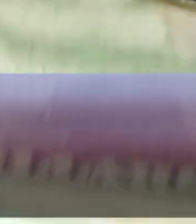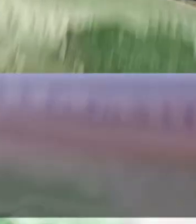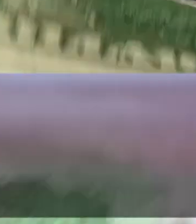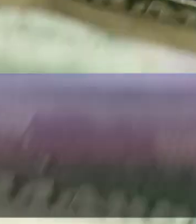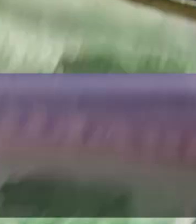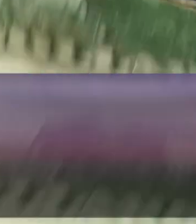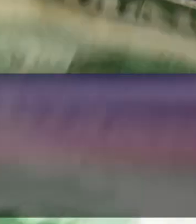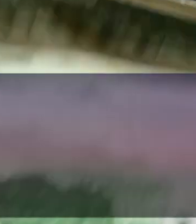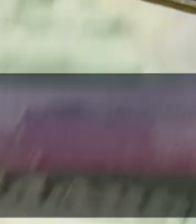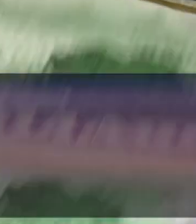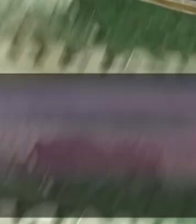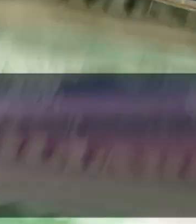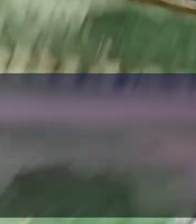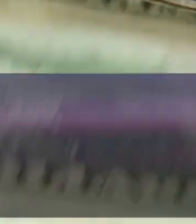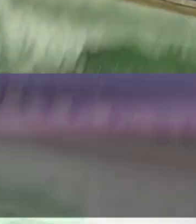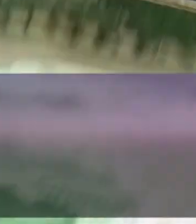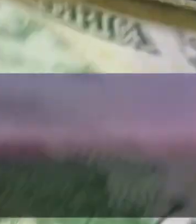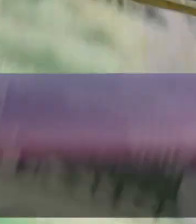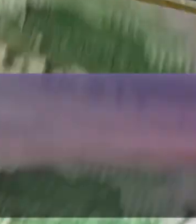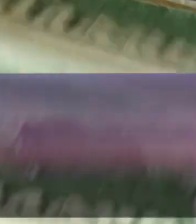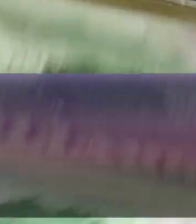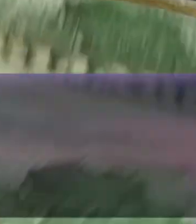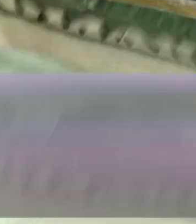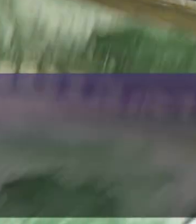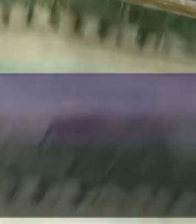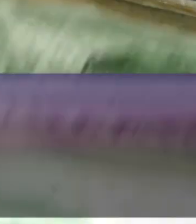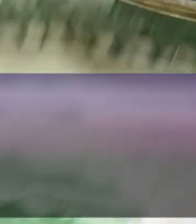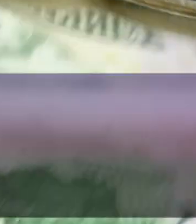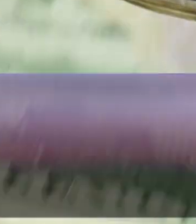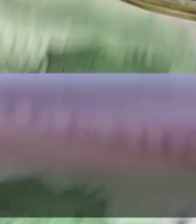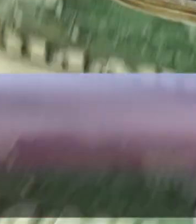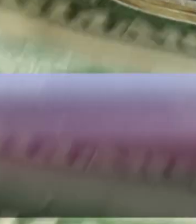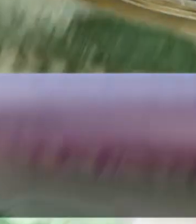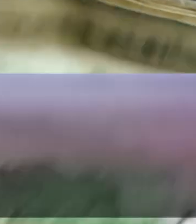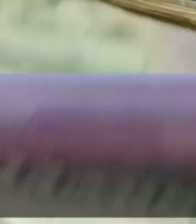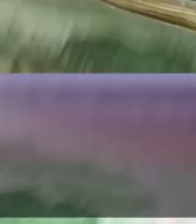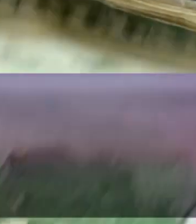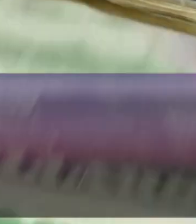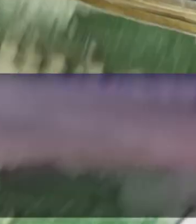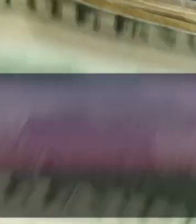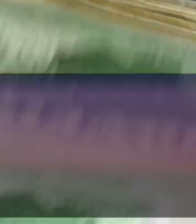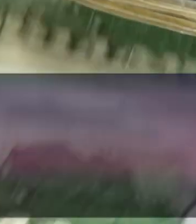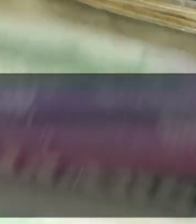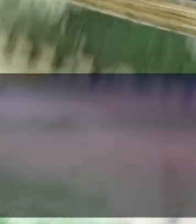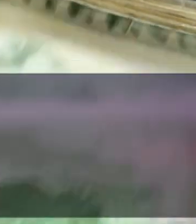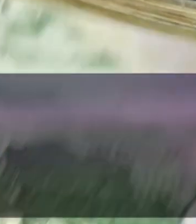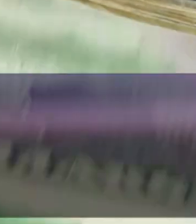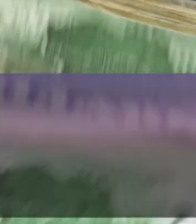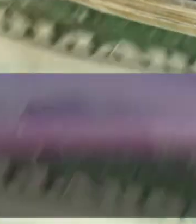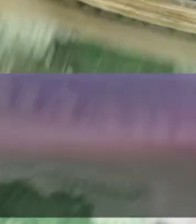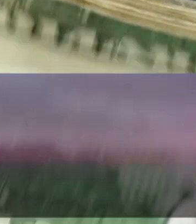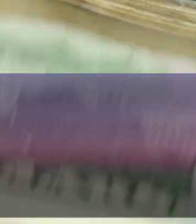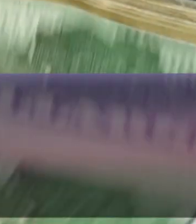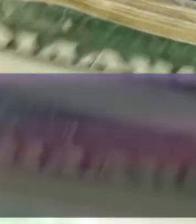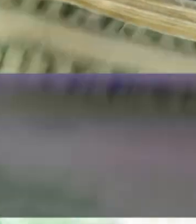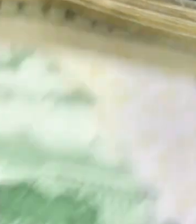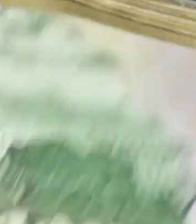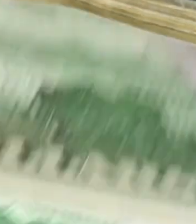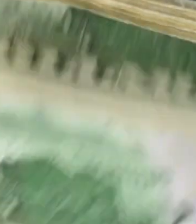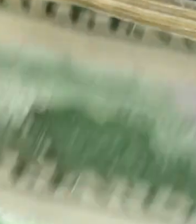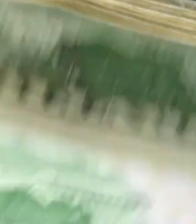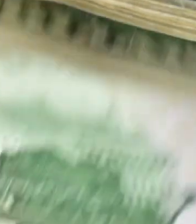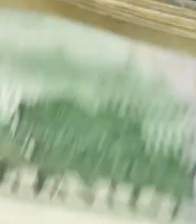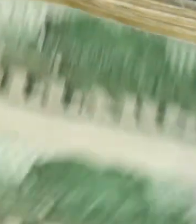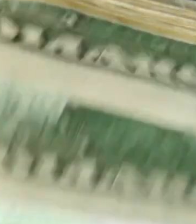poder reactivar la función de producción y entonces que el nivel de crecimiento aumente para que